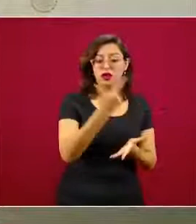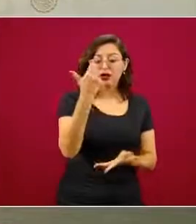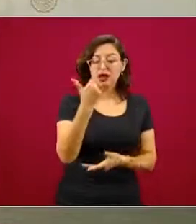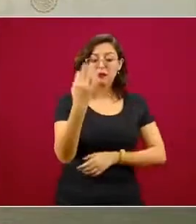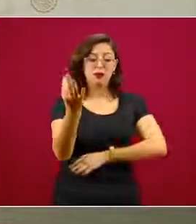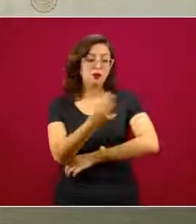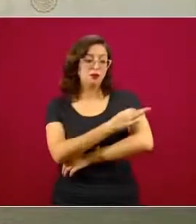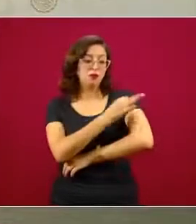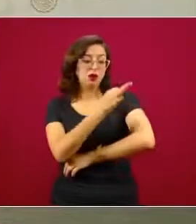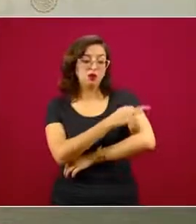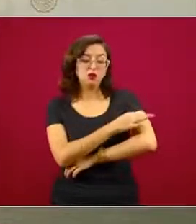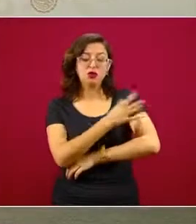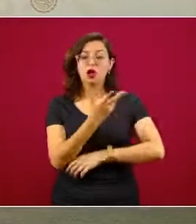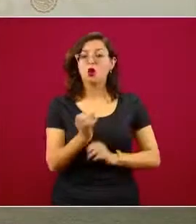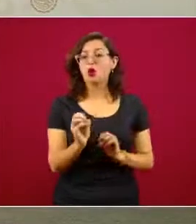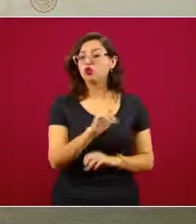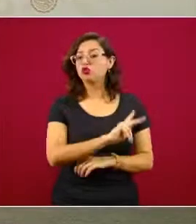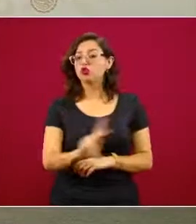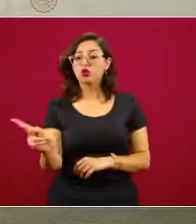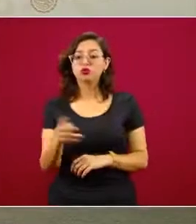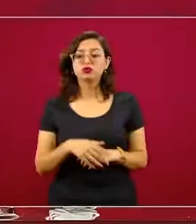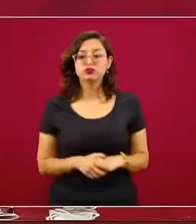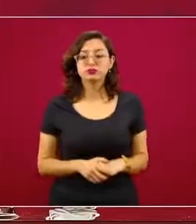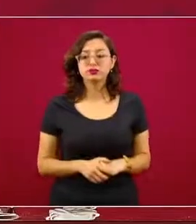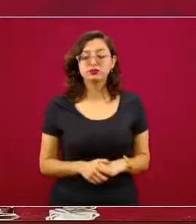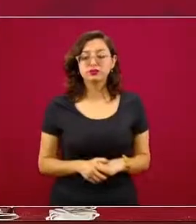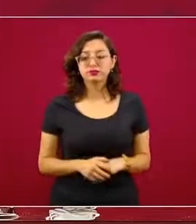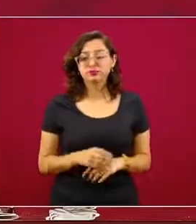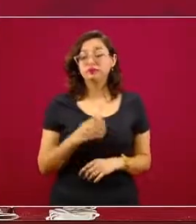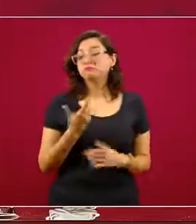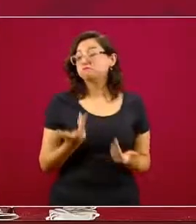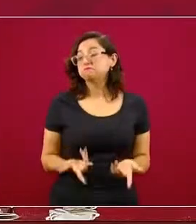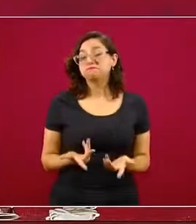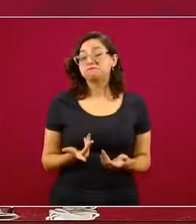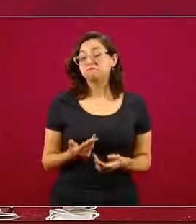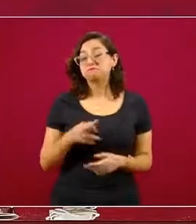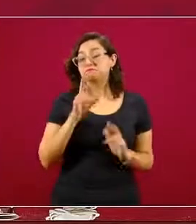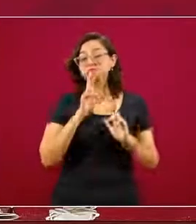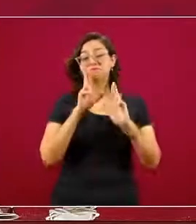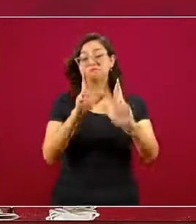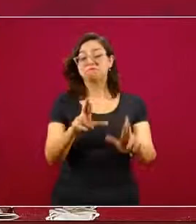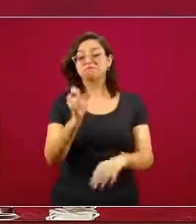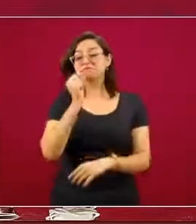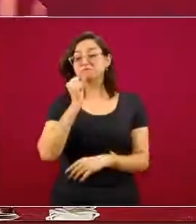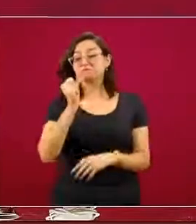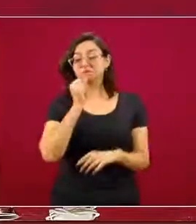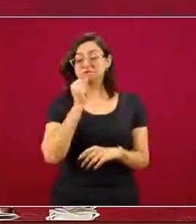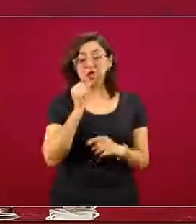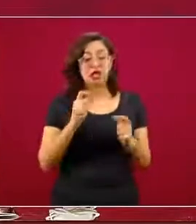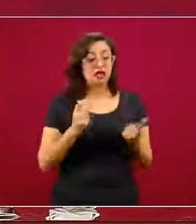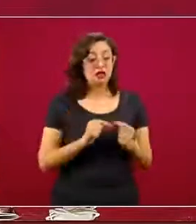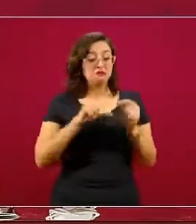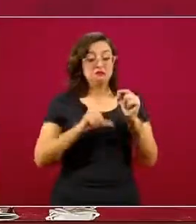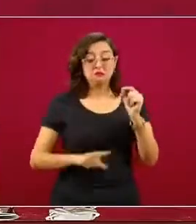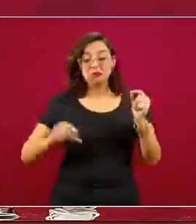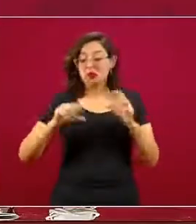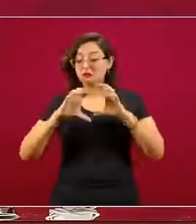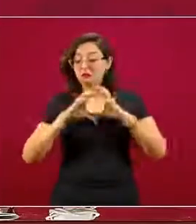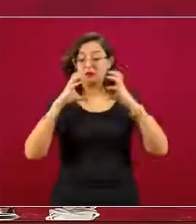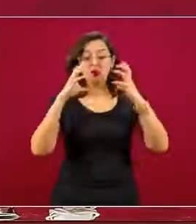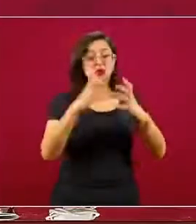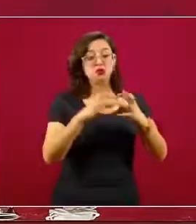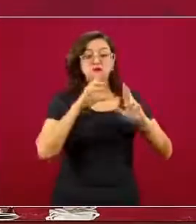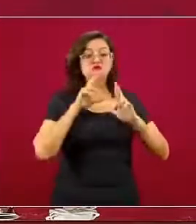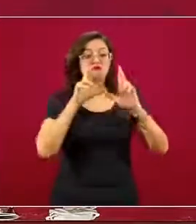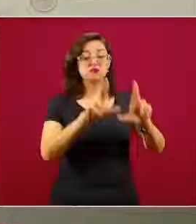una pregunta no resuelta, ni en México ni en el mundo. La Organización Mundial de la Salud ya tiene sesiones de trabajo y